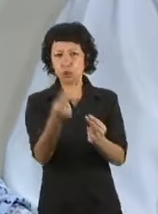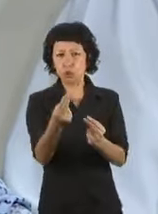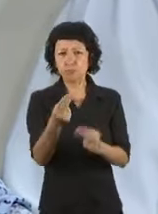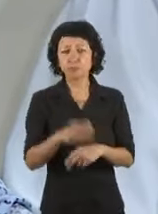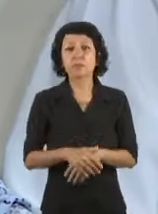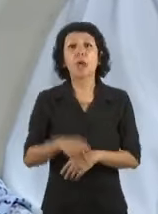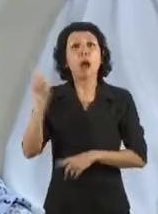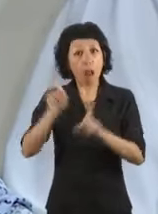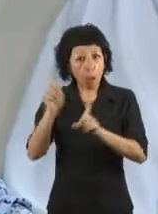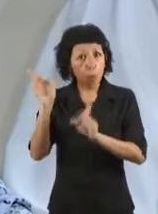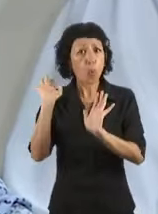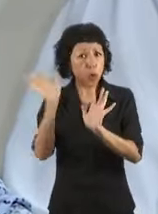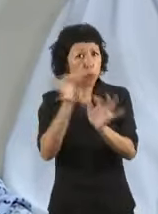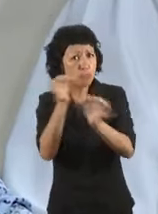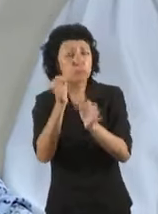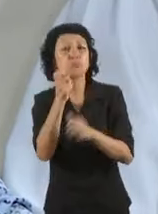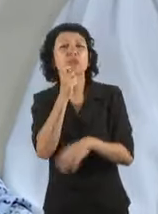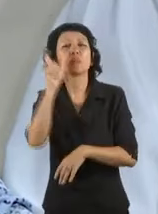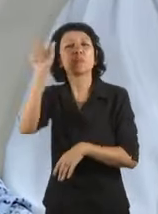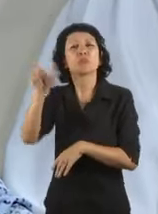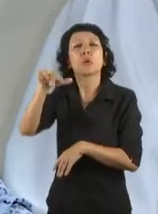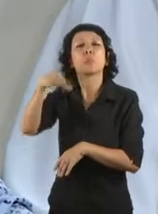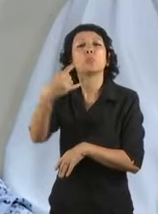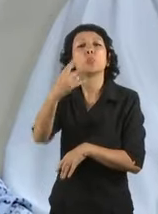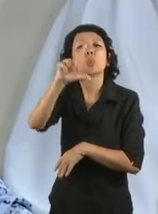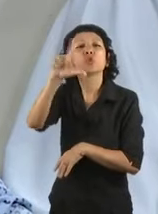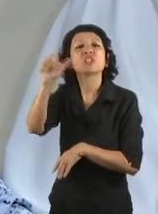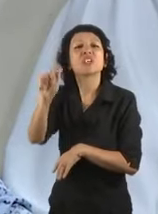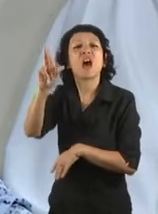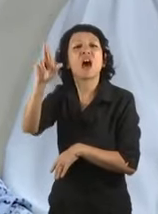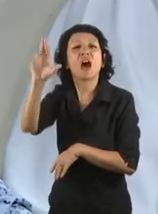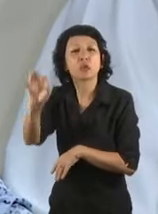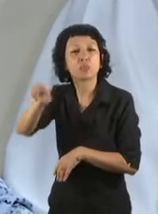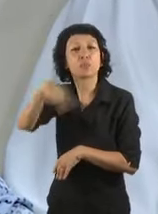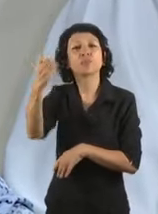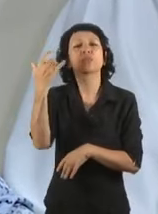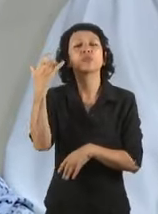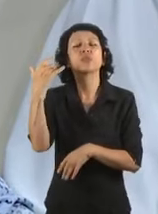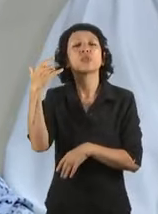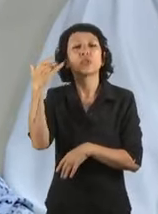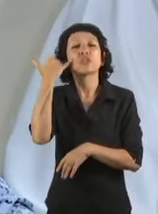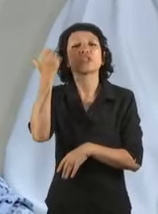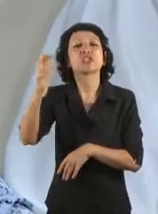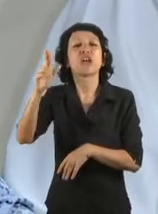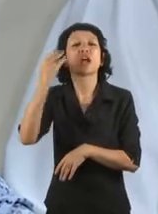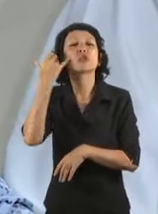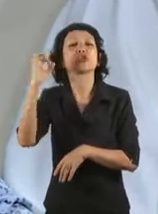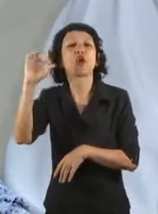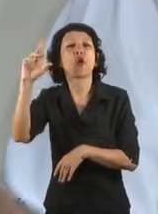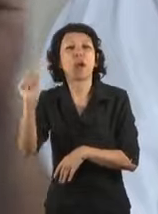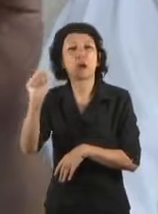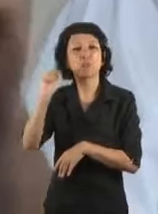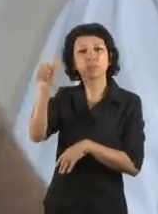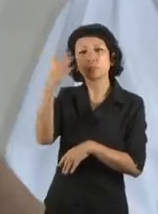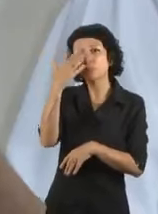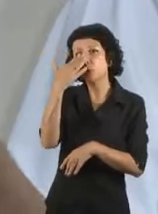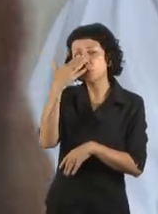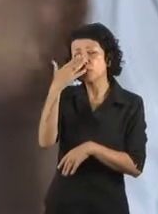dialoguistas como Maximiliano puaro también de yora de Córdoba sobre un punto